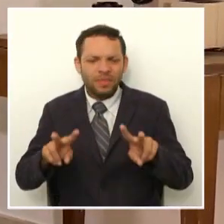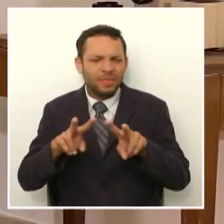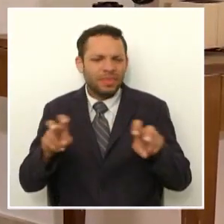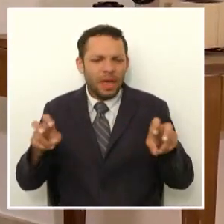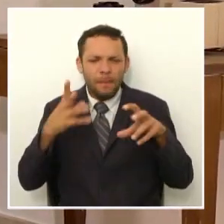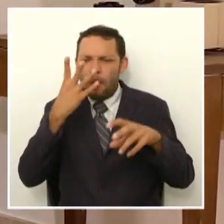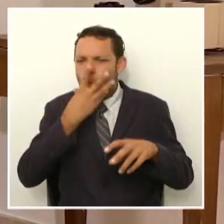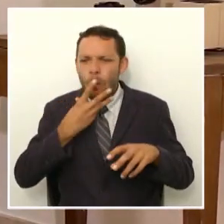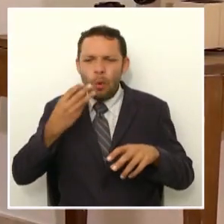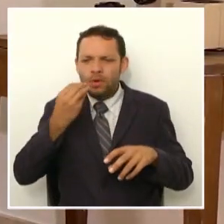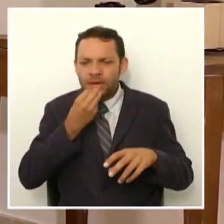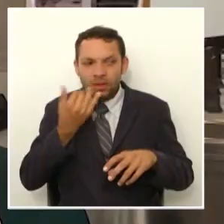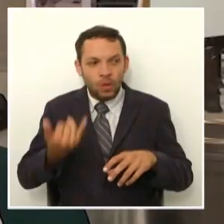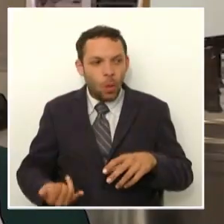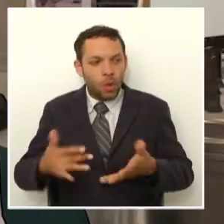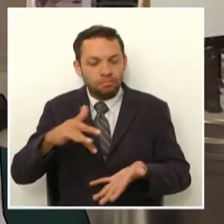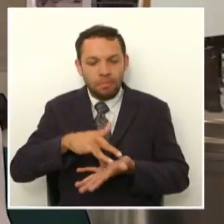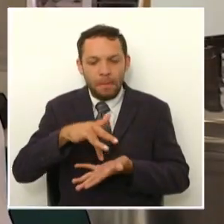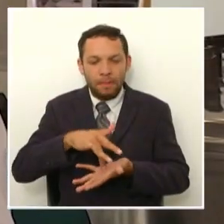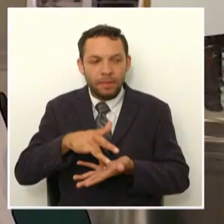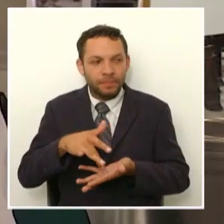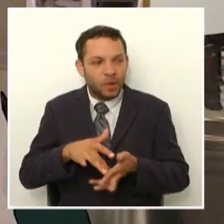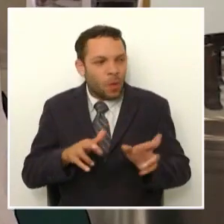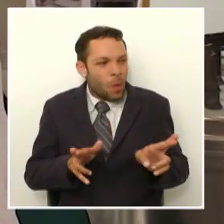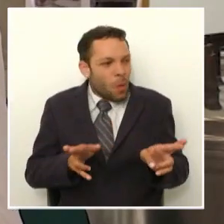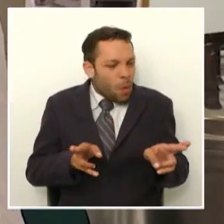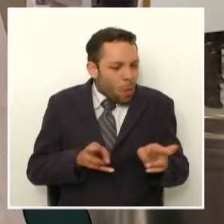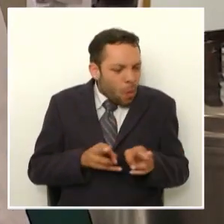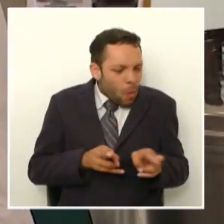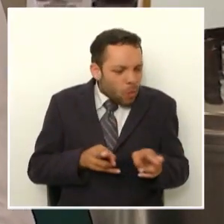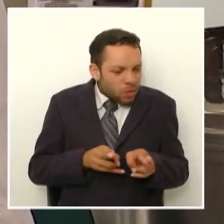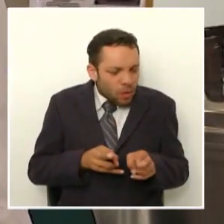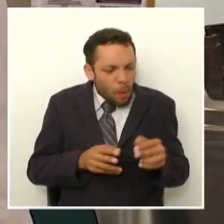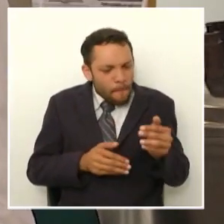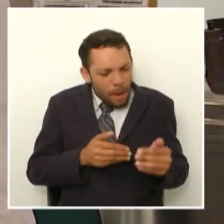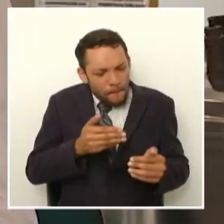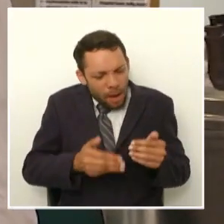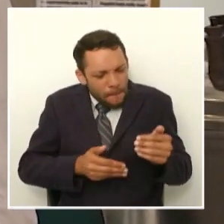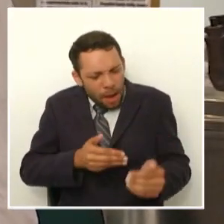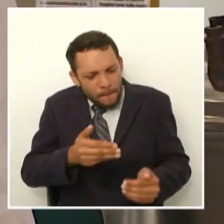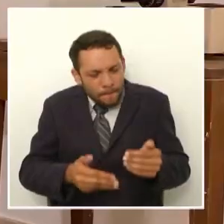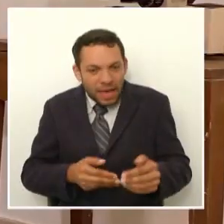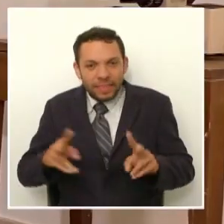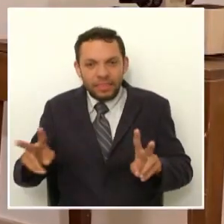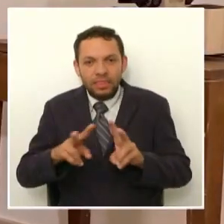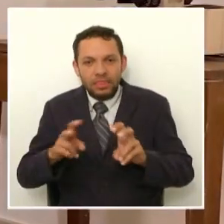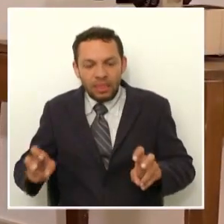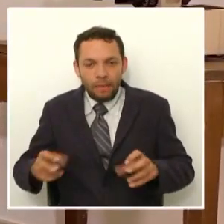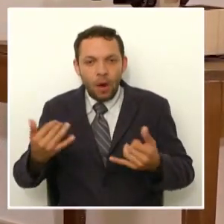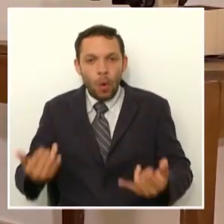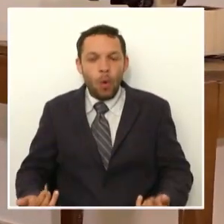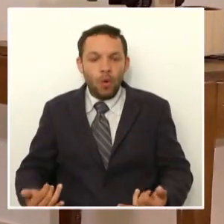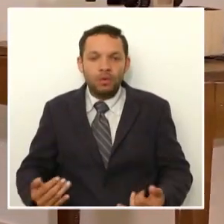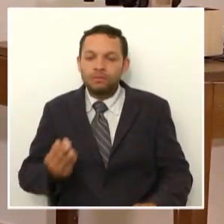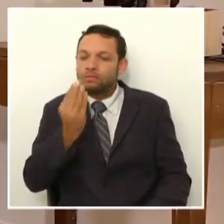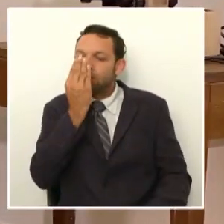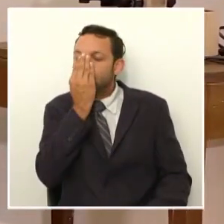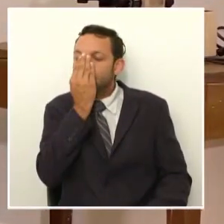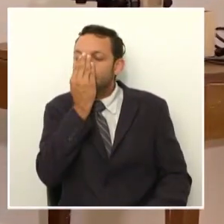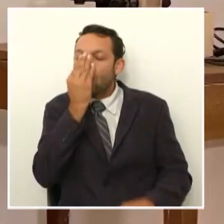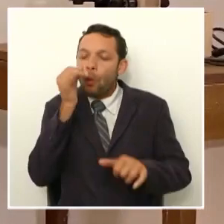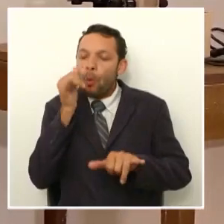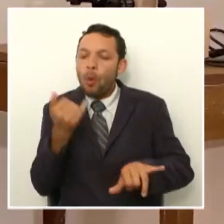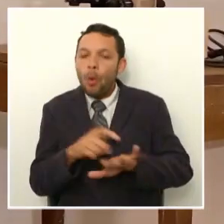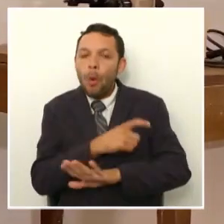vean ahora dónde estamos. Hablemos brevemente cómo ha sido la evolución del tema de la anestesia, que todo el mundo cree que eran estas máquinas, pero uno también puede